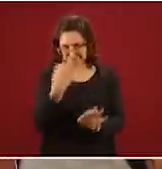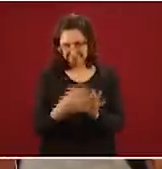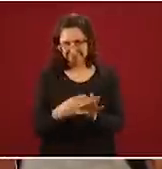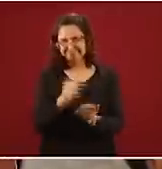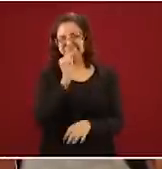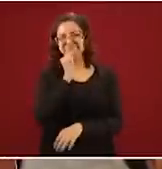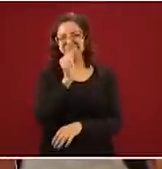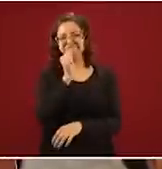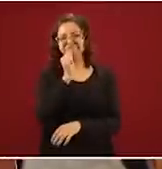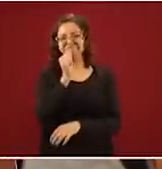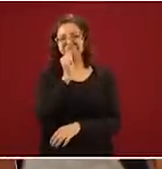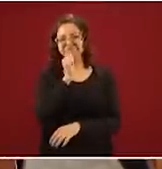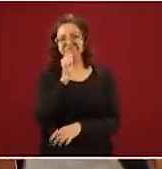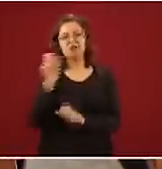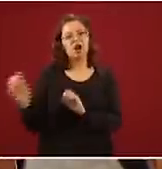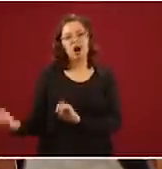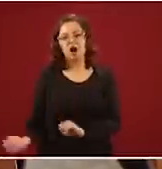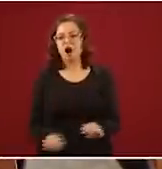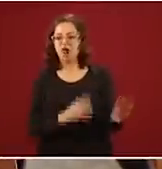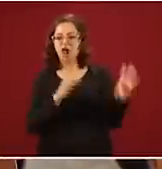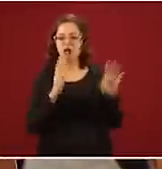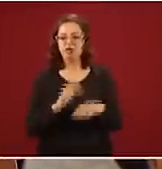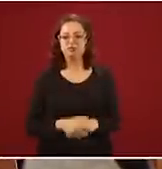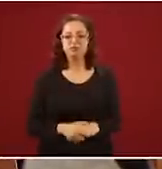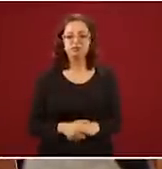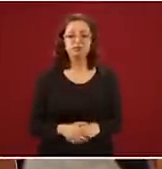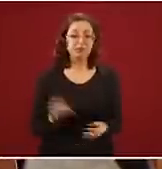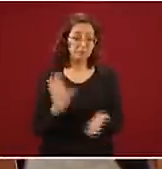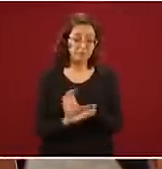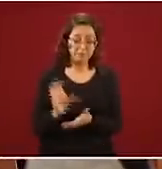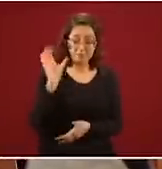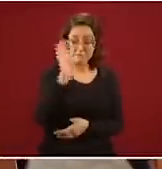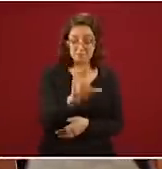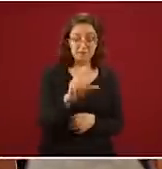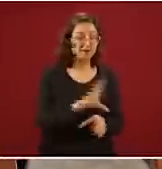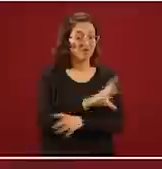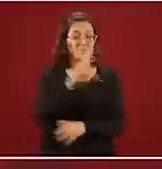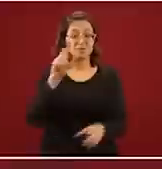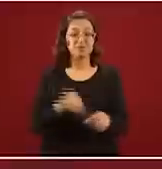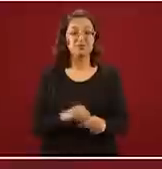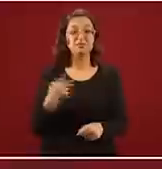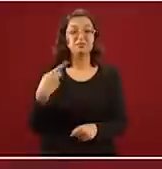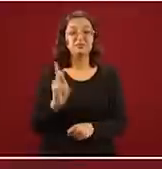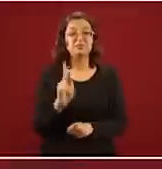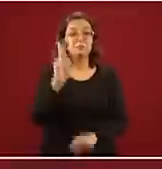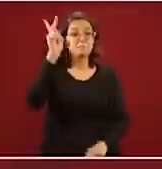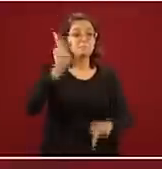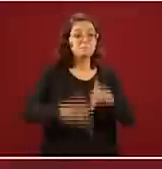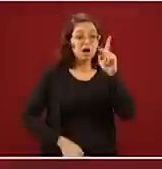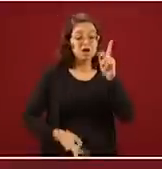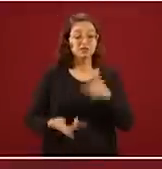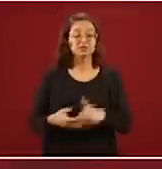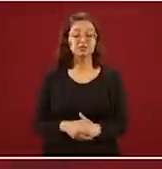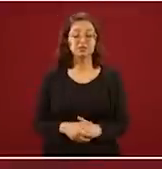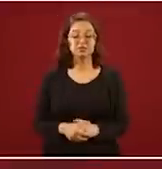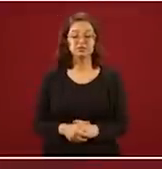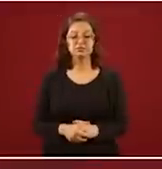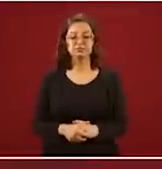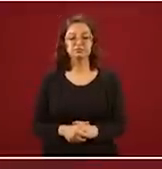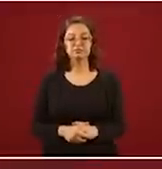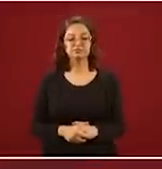Obvio, se cobró como terminado. Tenemos el hospital